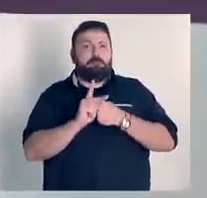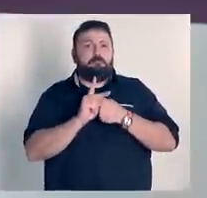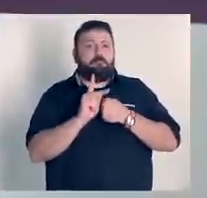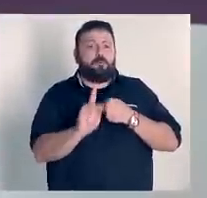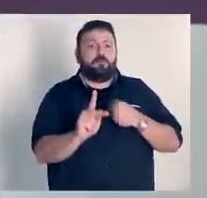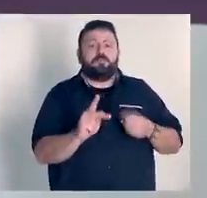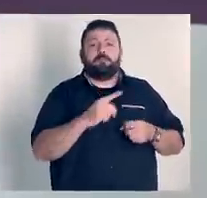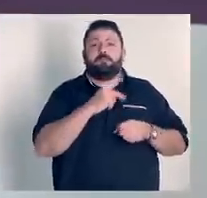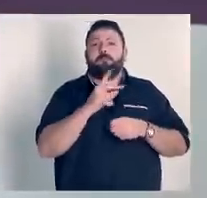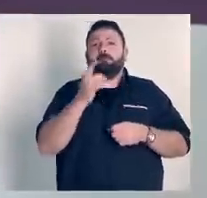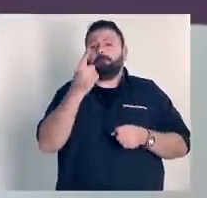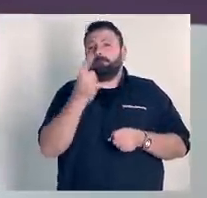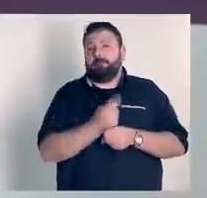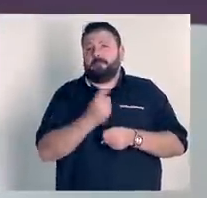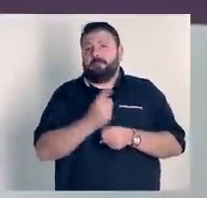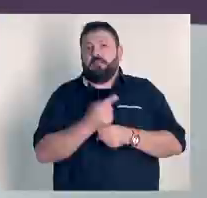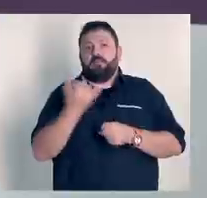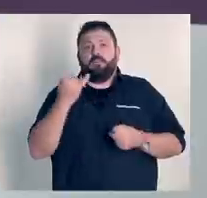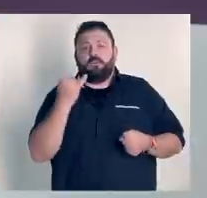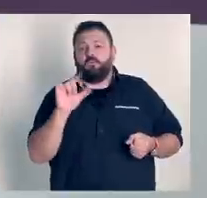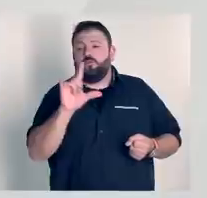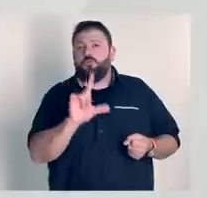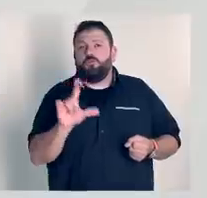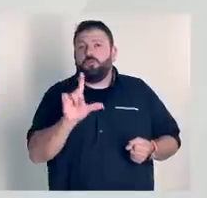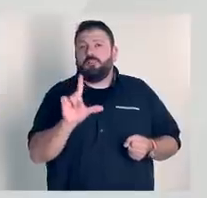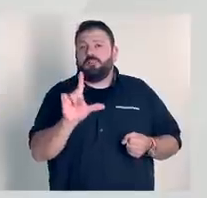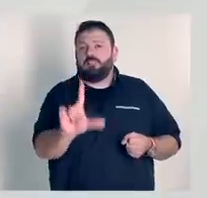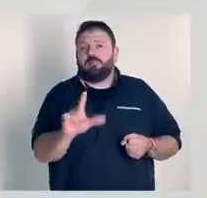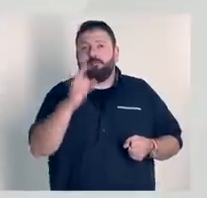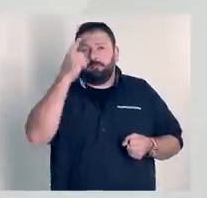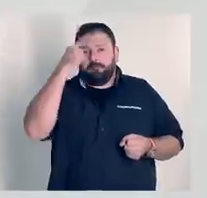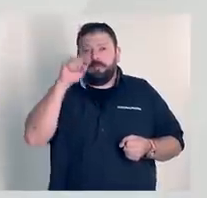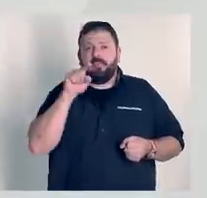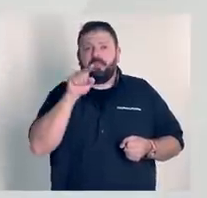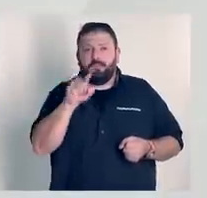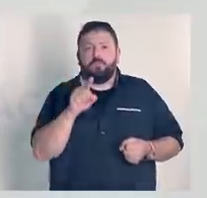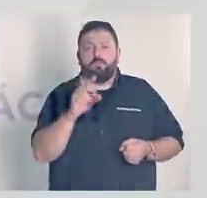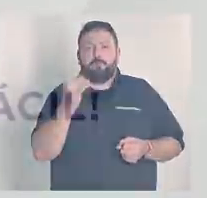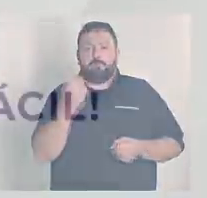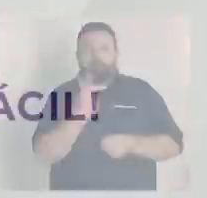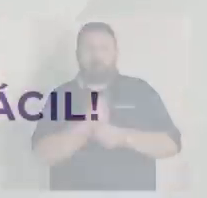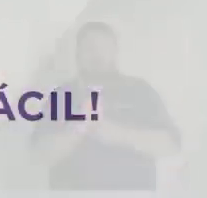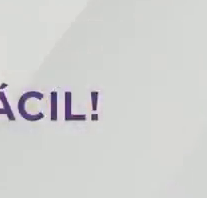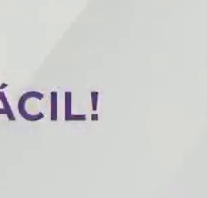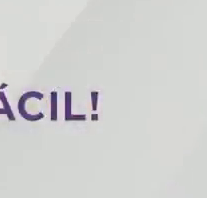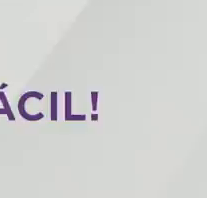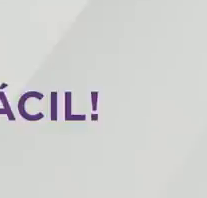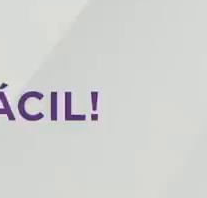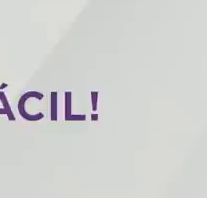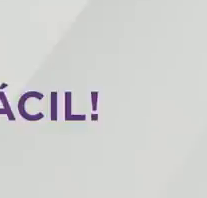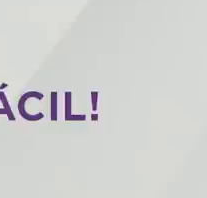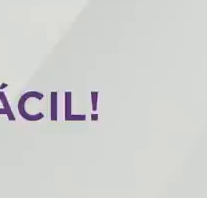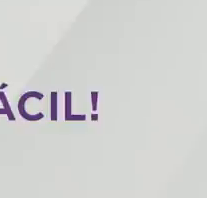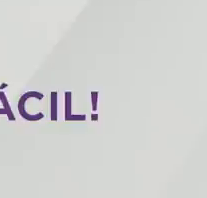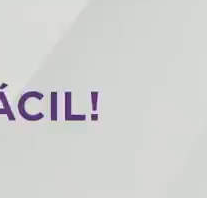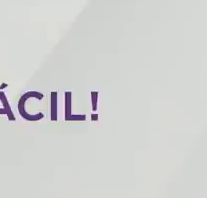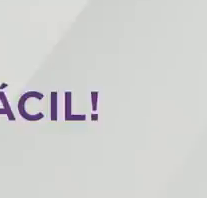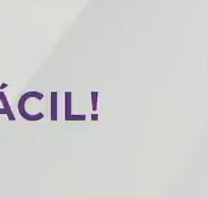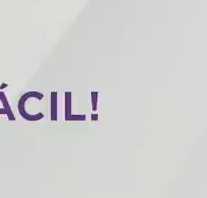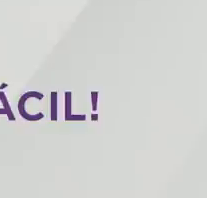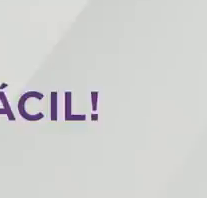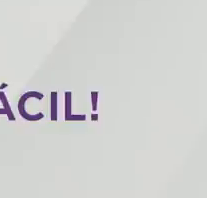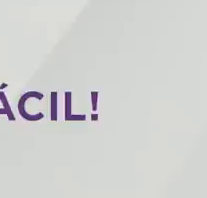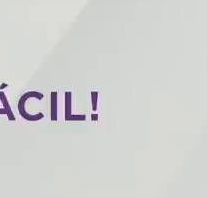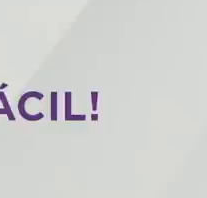junio, lunes primero de junio, para que lo tomen muy en cuenta. Recuerden que este es el periodo donde ustedes pueden decidir si cierran o